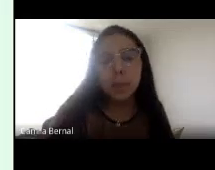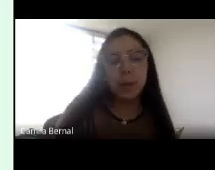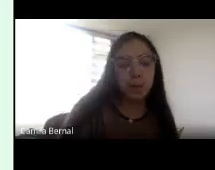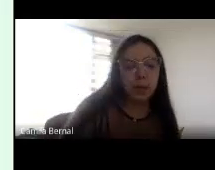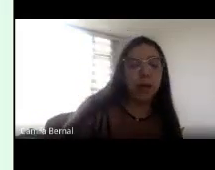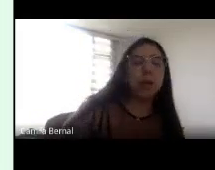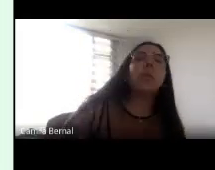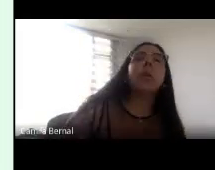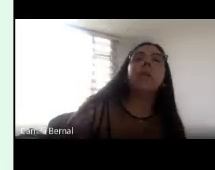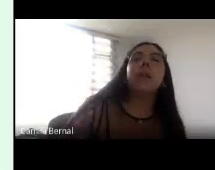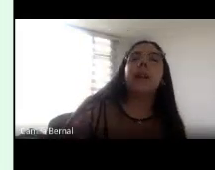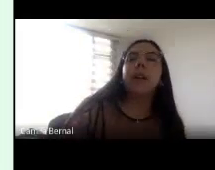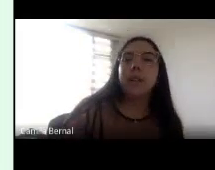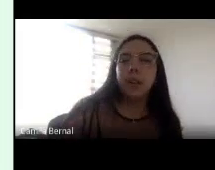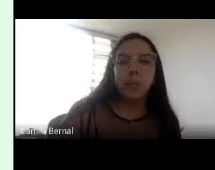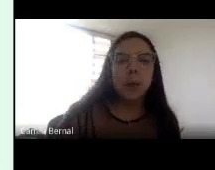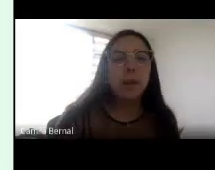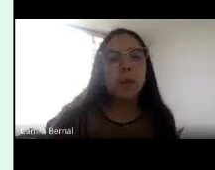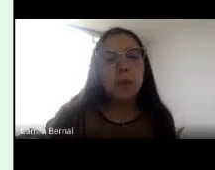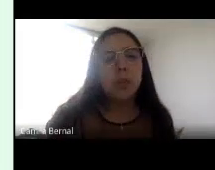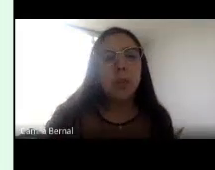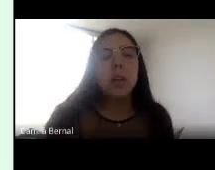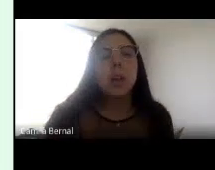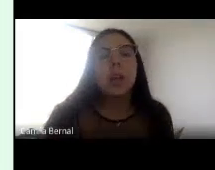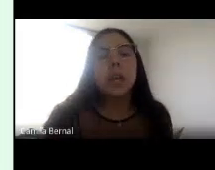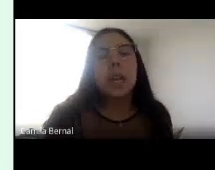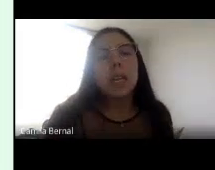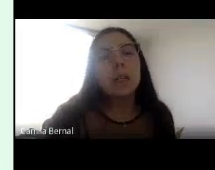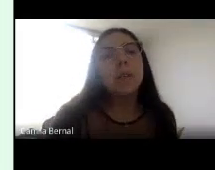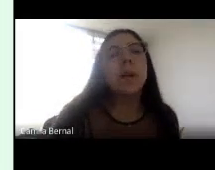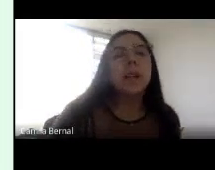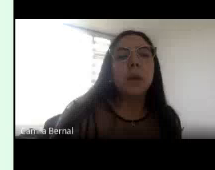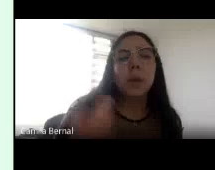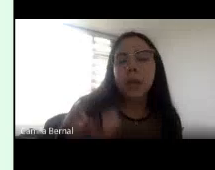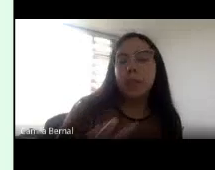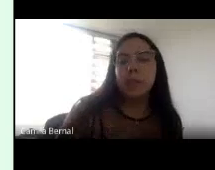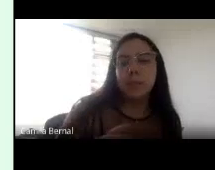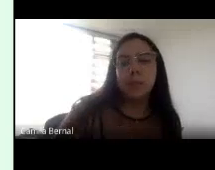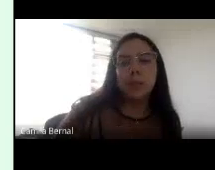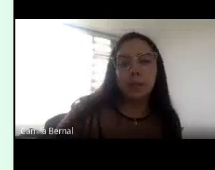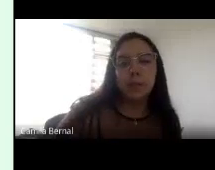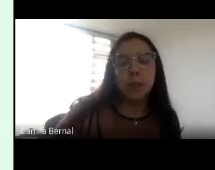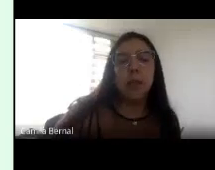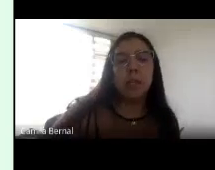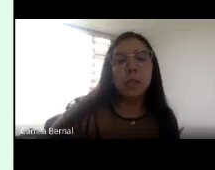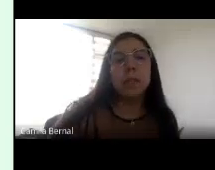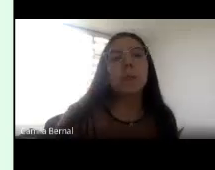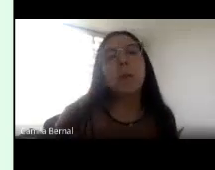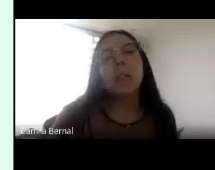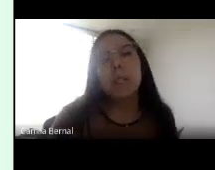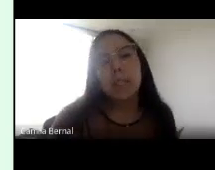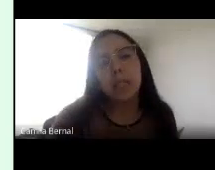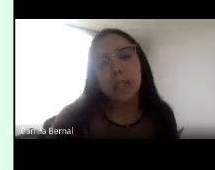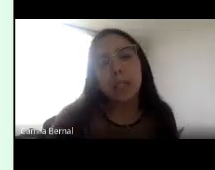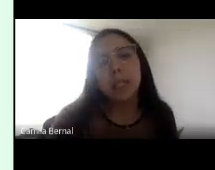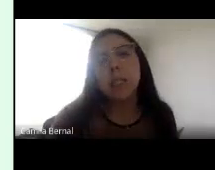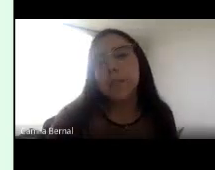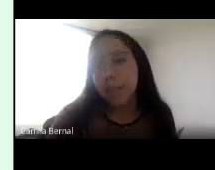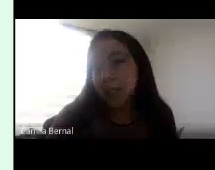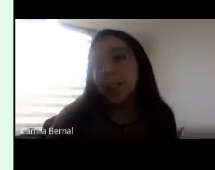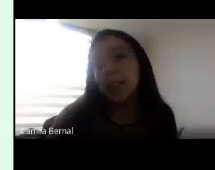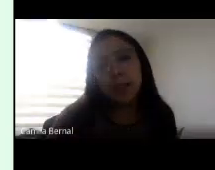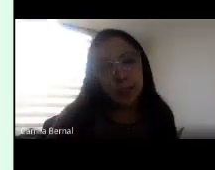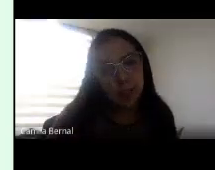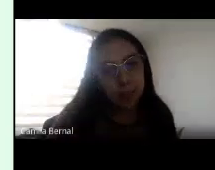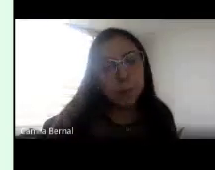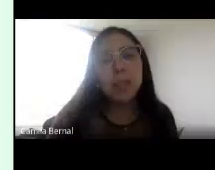Acá, por ejemplo, a lo que me refería de los parámetros, se pueden dividir en tres principalmente: las características